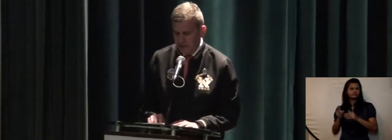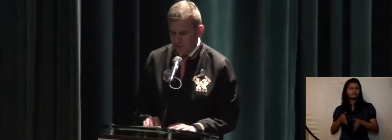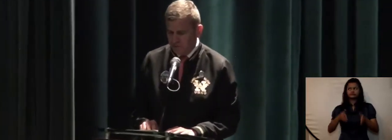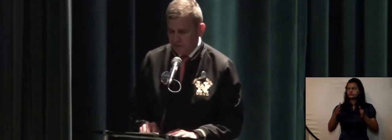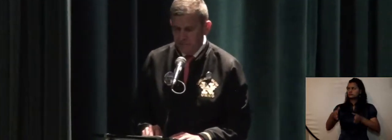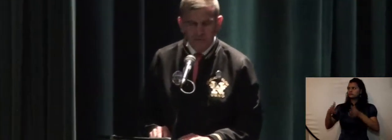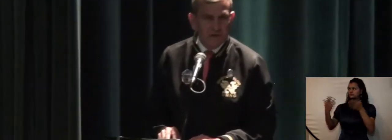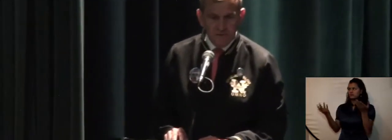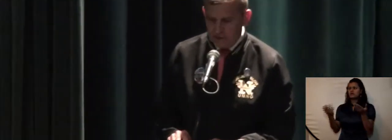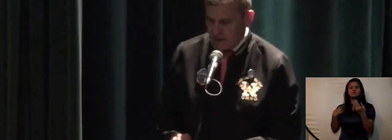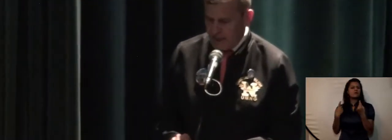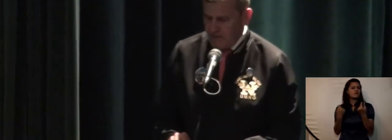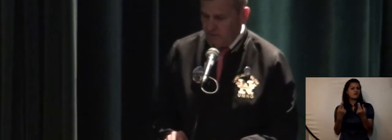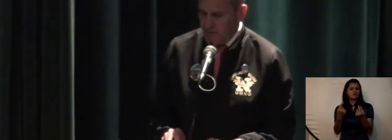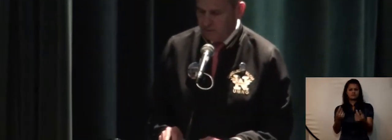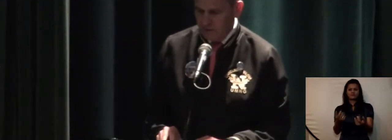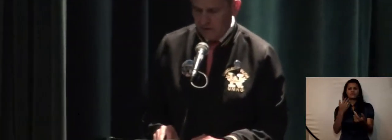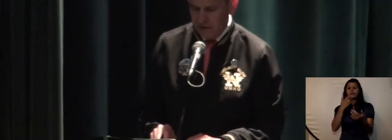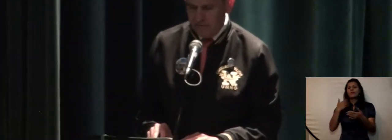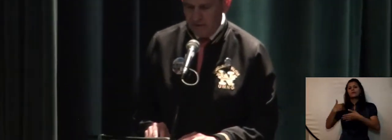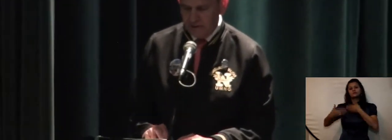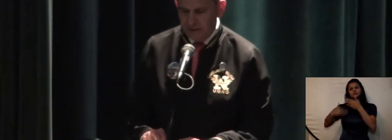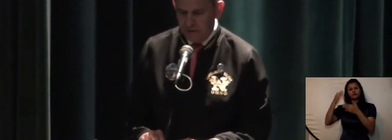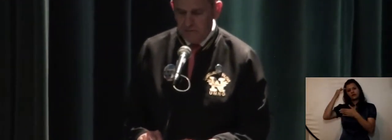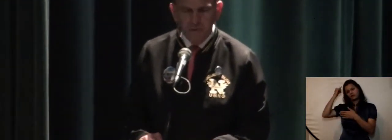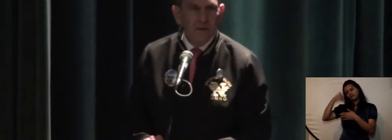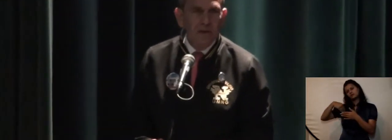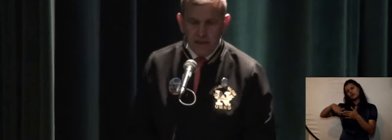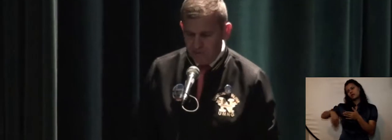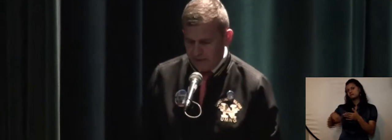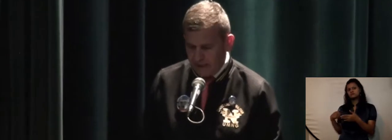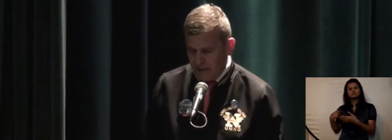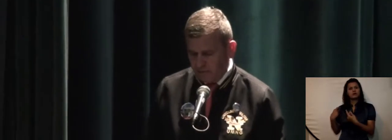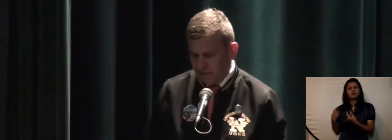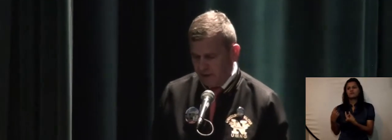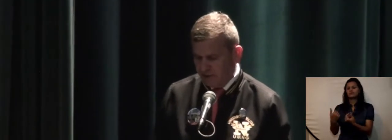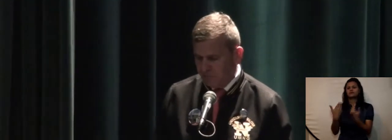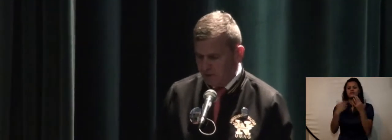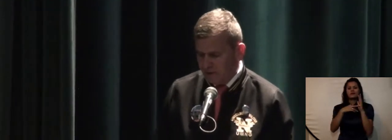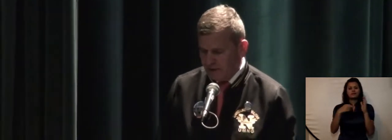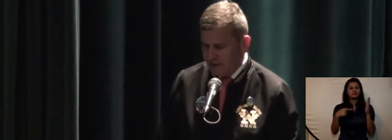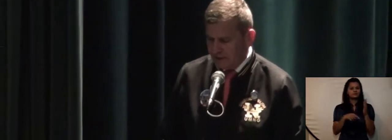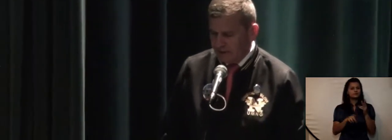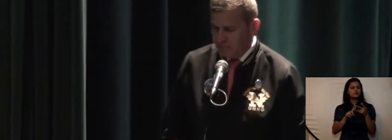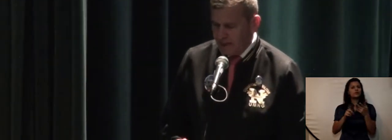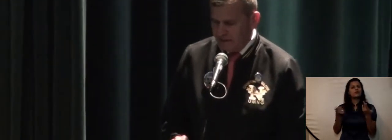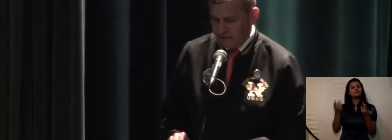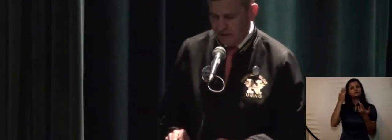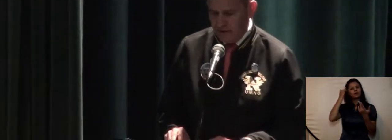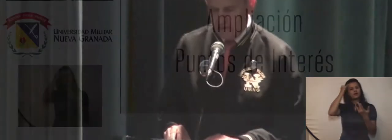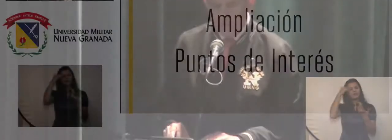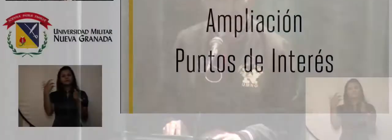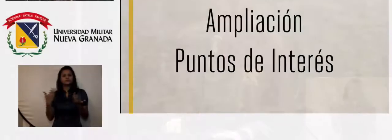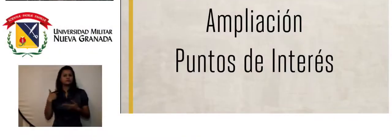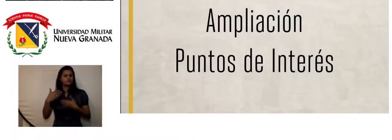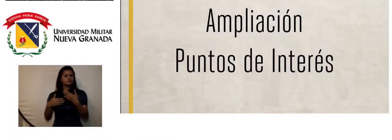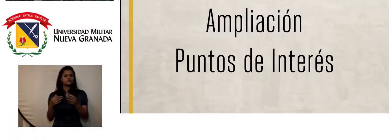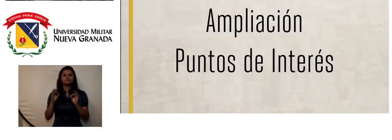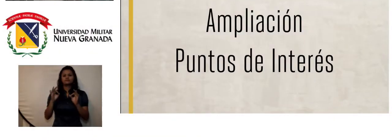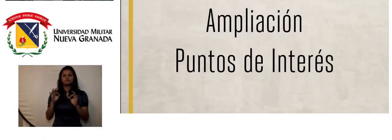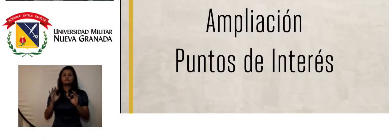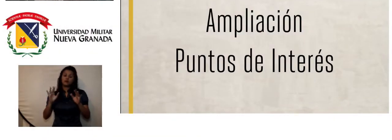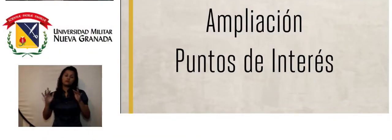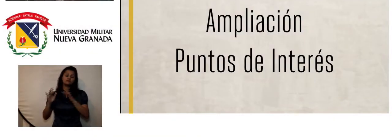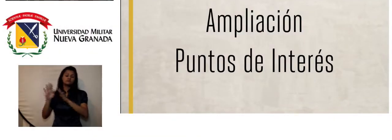tiempos de ejecución de procesos académicos y administrativos enmarcados en las políticas de transparencia gobierno en